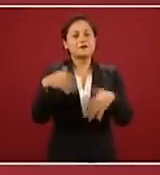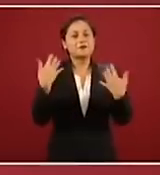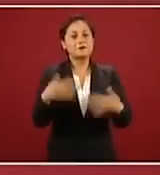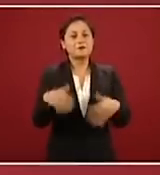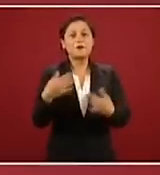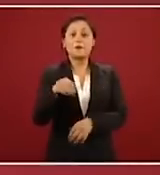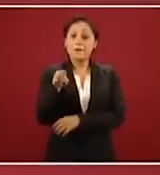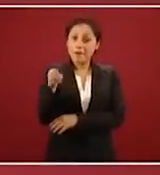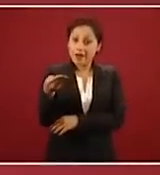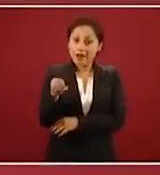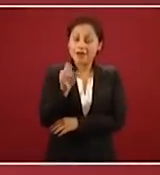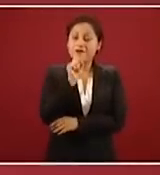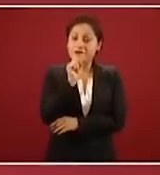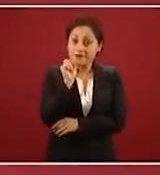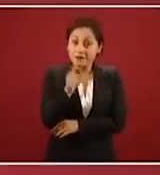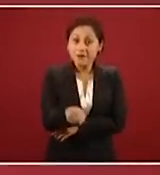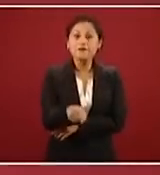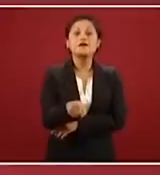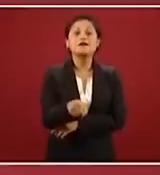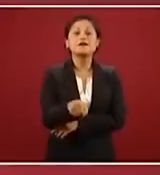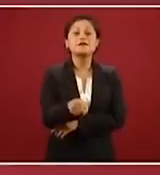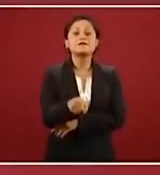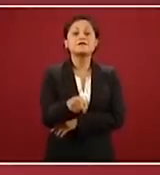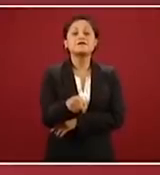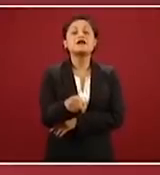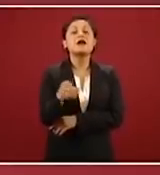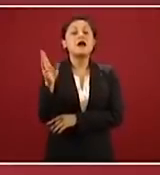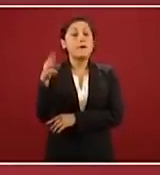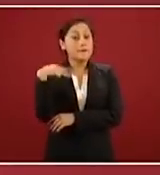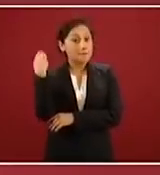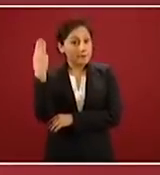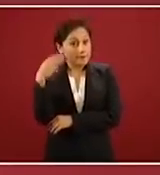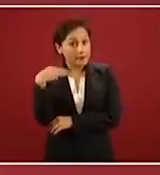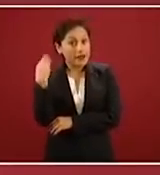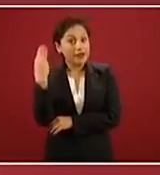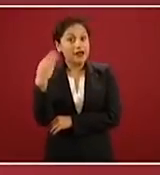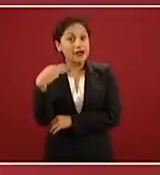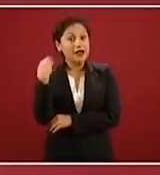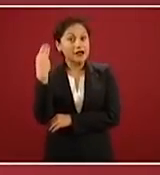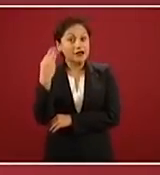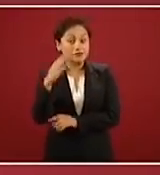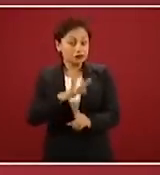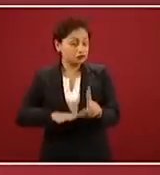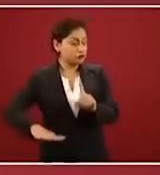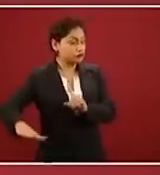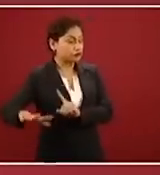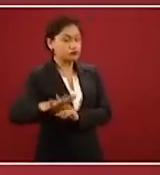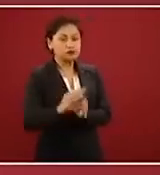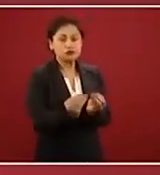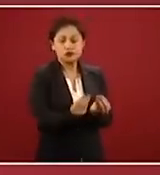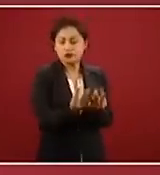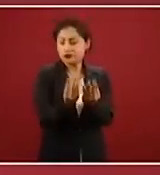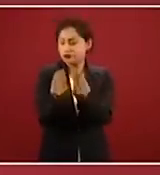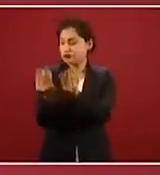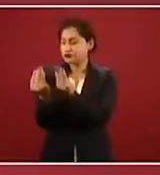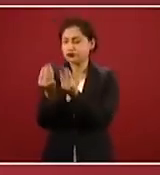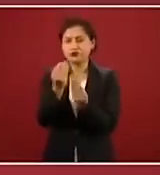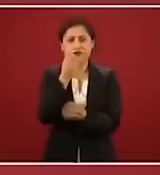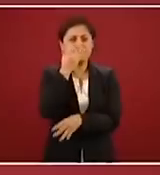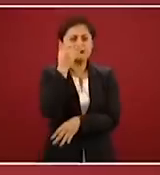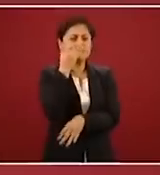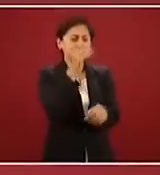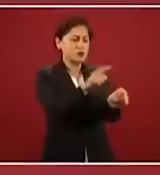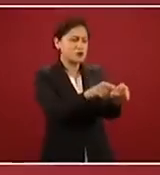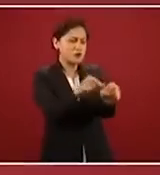mayo. Y en el mes de mayo, de marzo, se cubre de mil colores. Esa